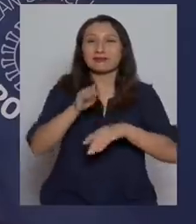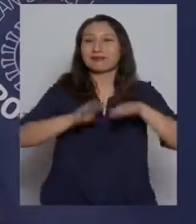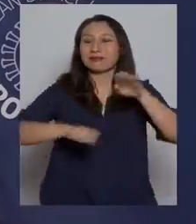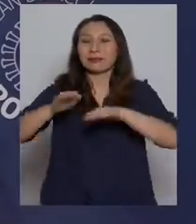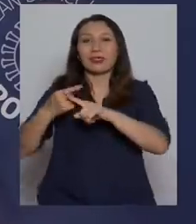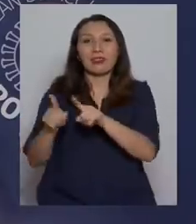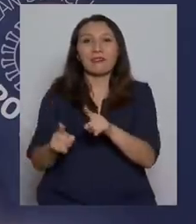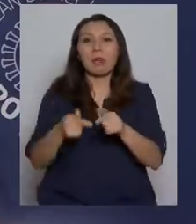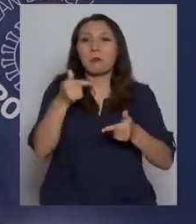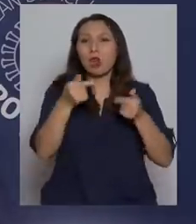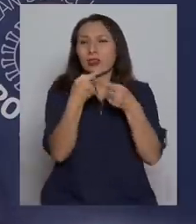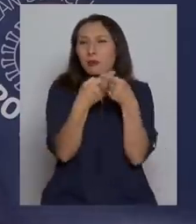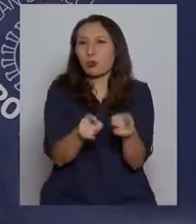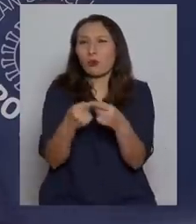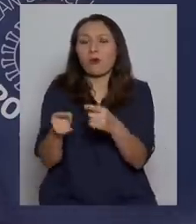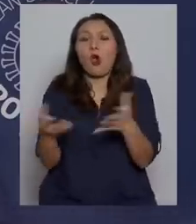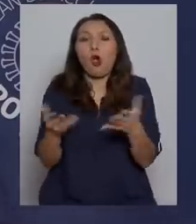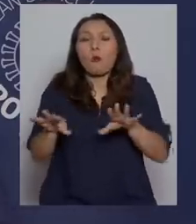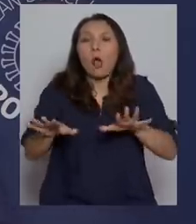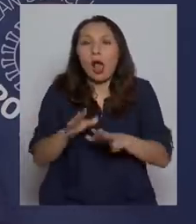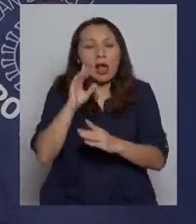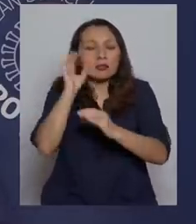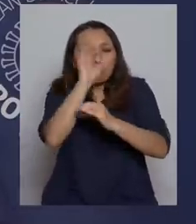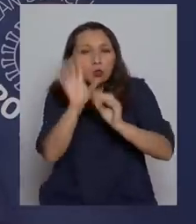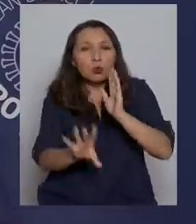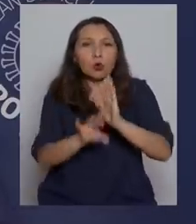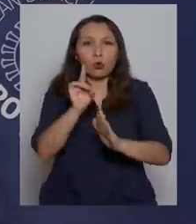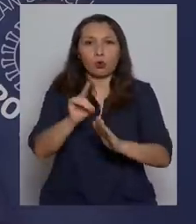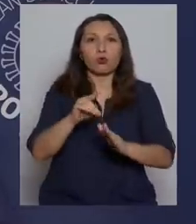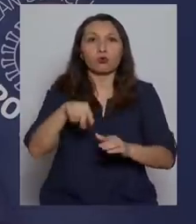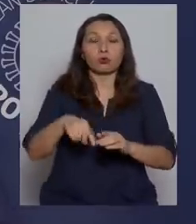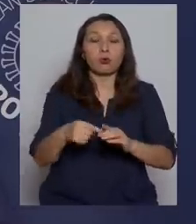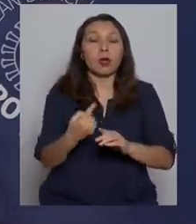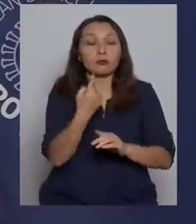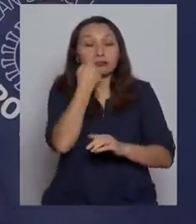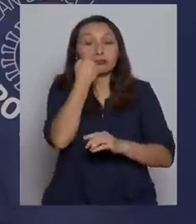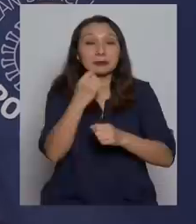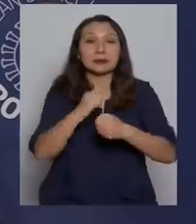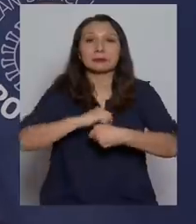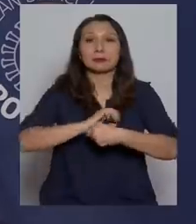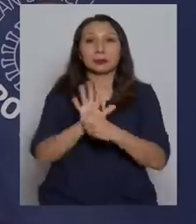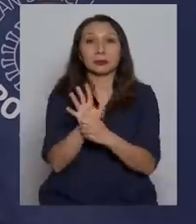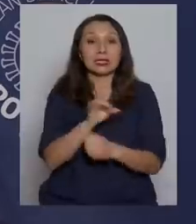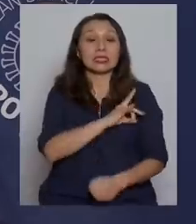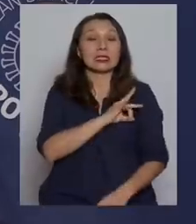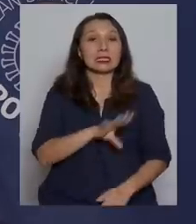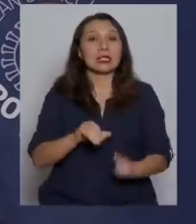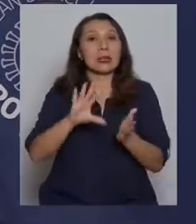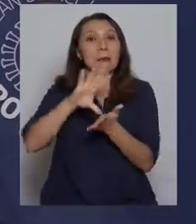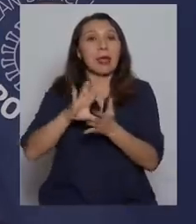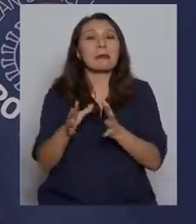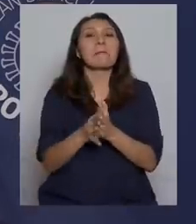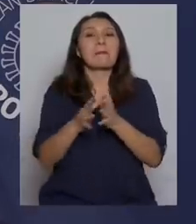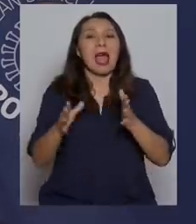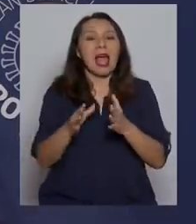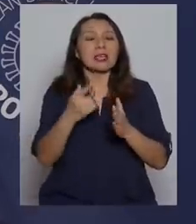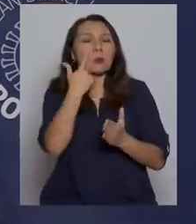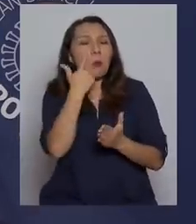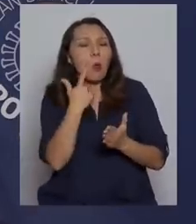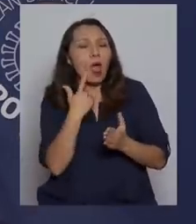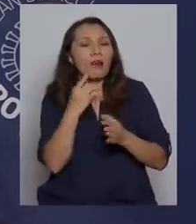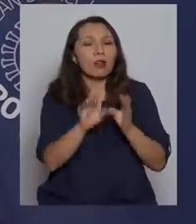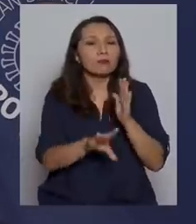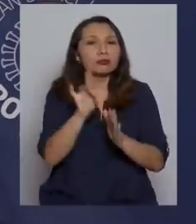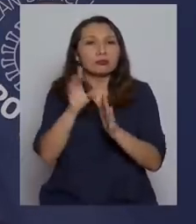heterogénea, políticas muy distintas. Y desde luego, como fue publicado ayer, Chile es el país que está haciendo más testeo